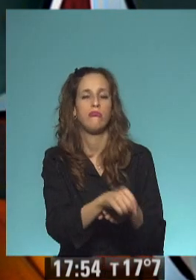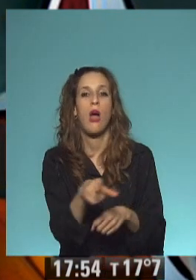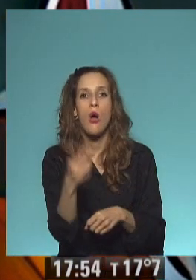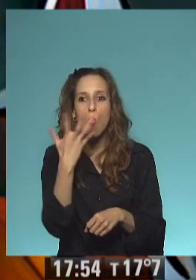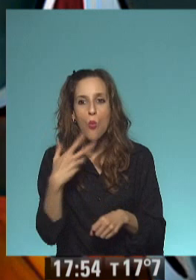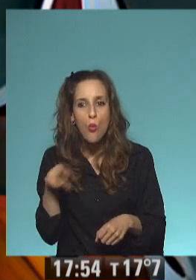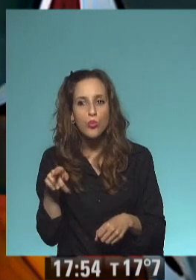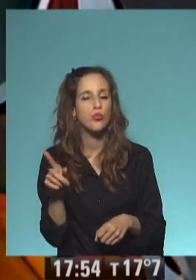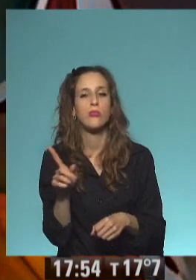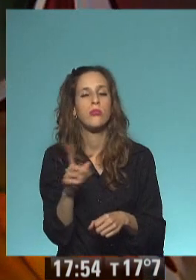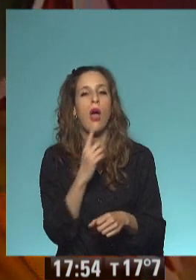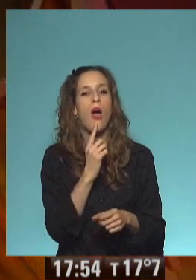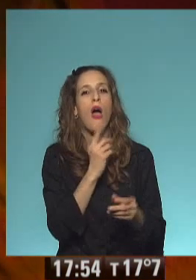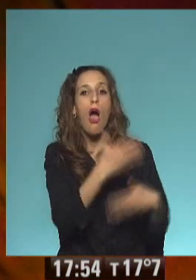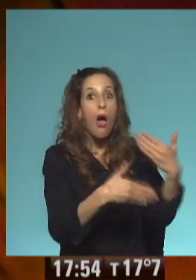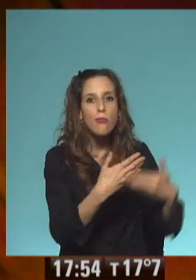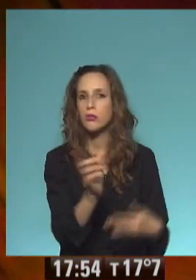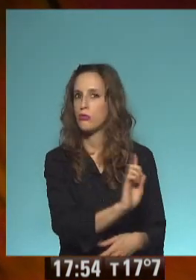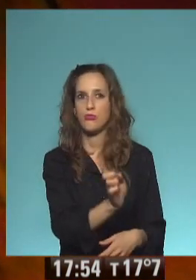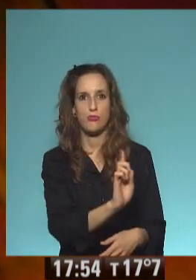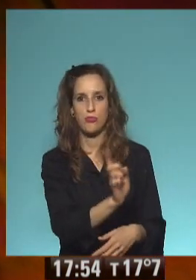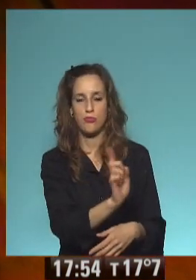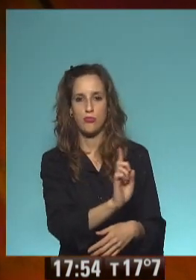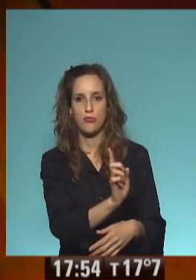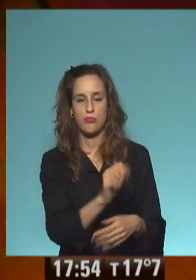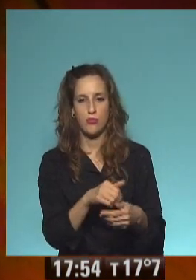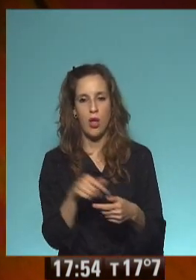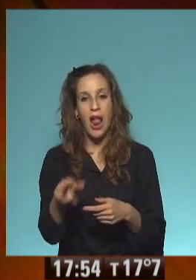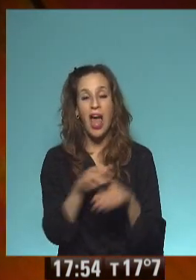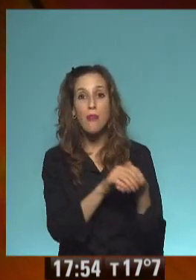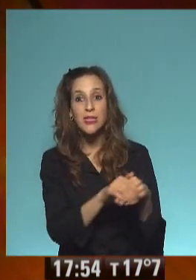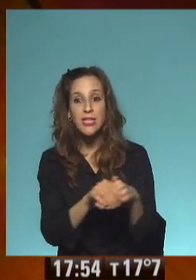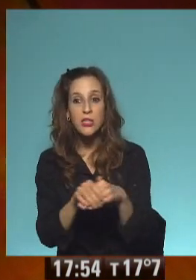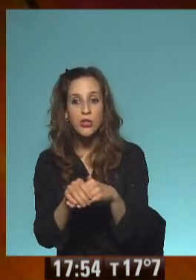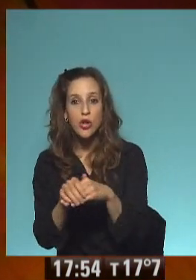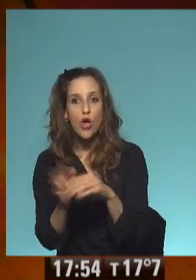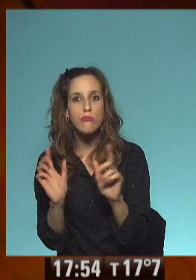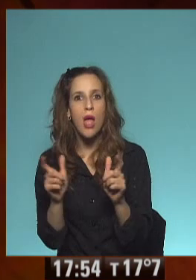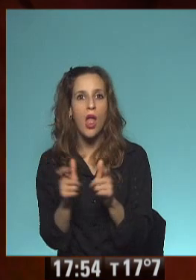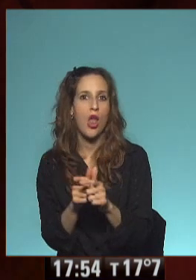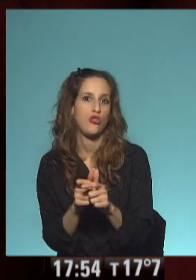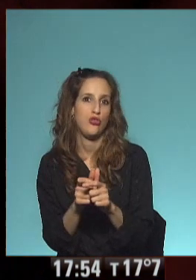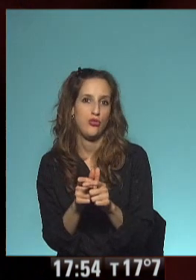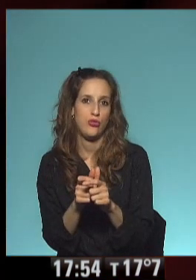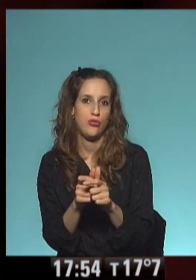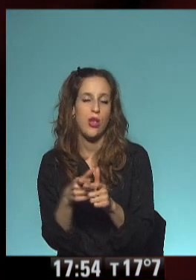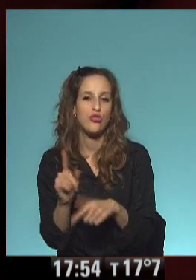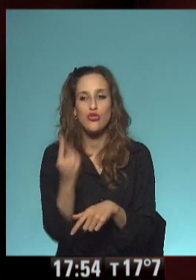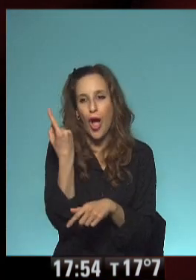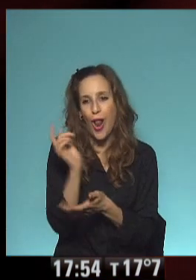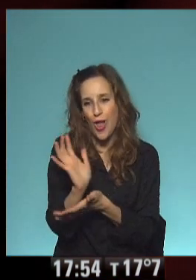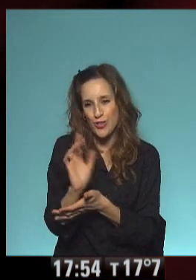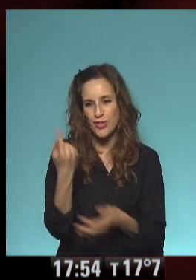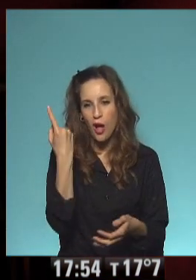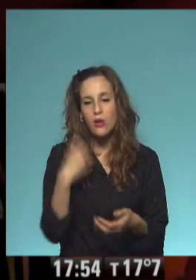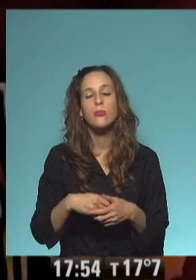no convidaba ni una. Y cada vez tenía menos amigos para no convidar. Y resulta que una